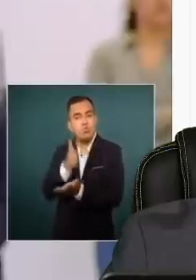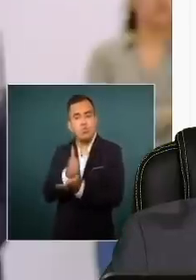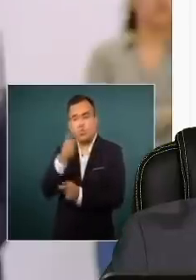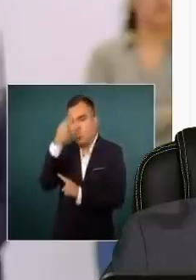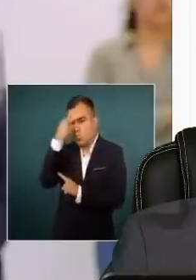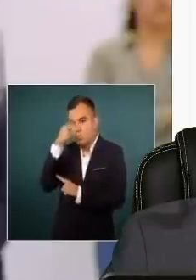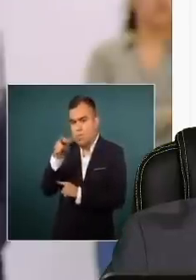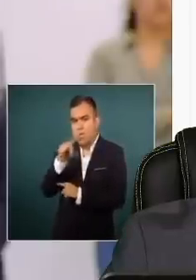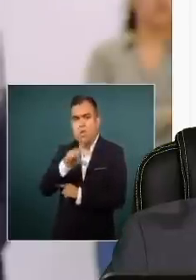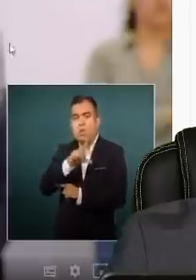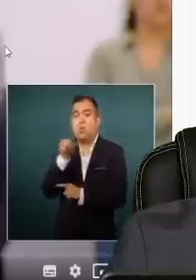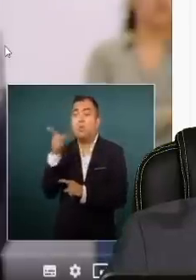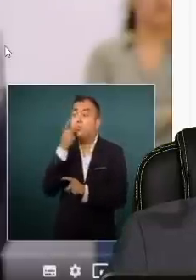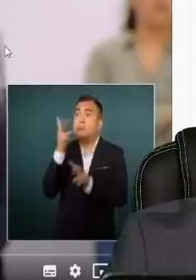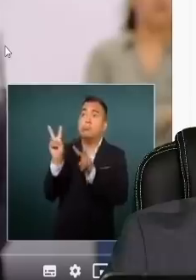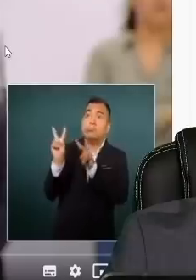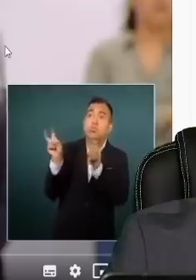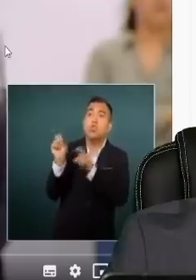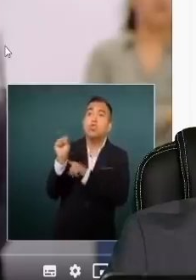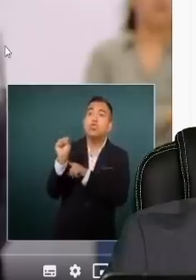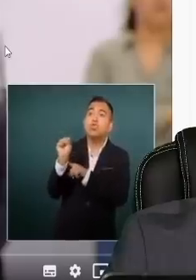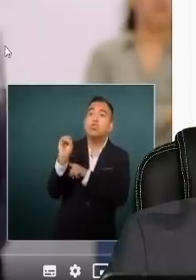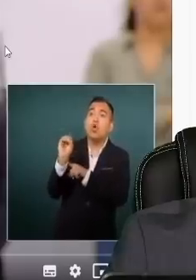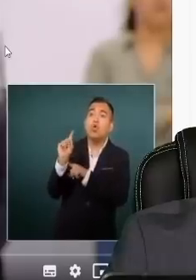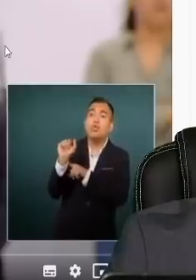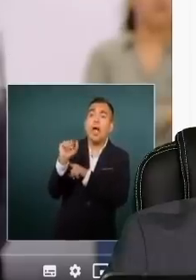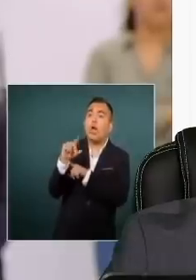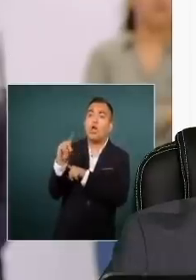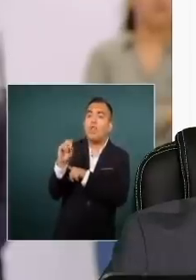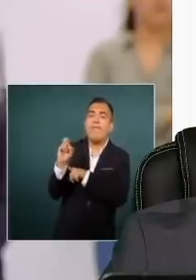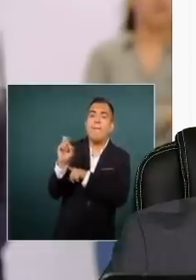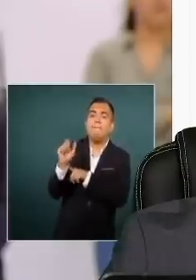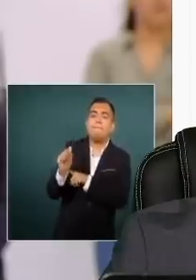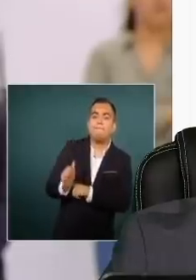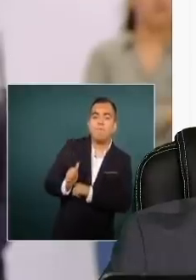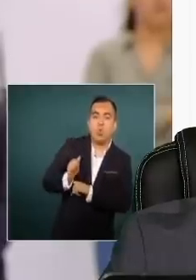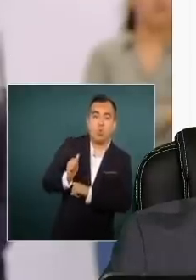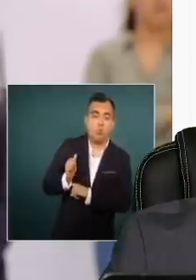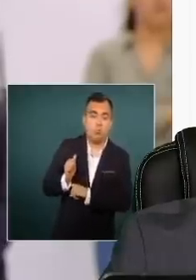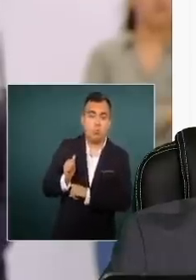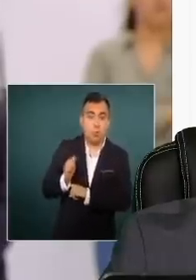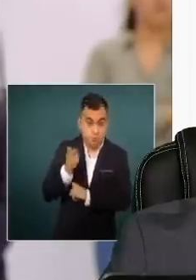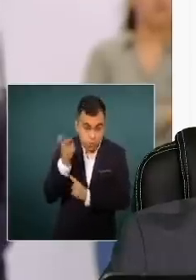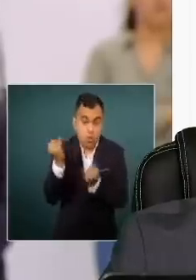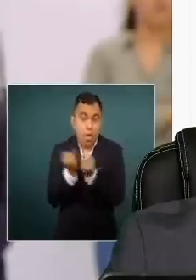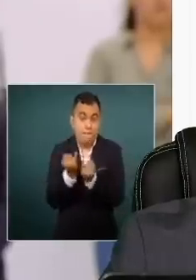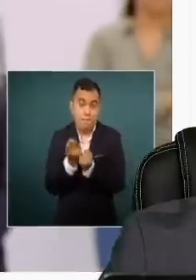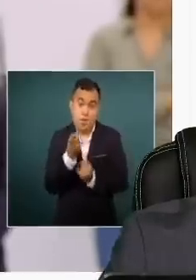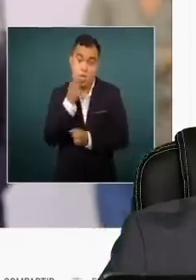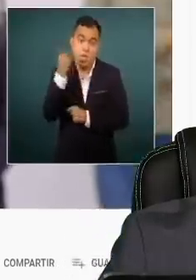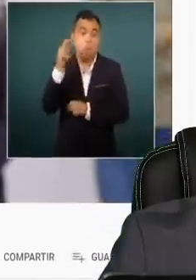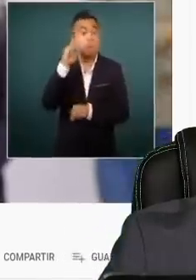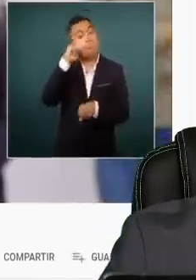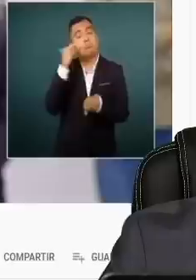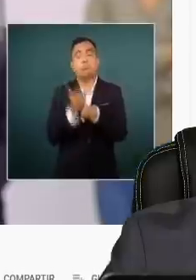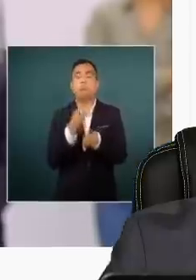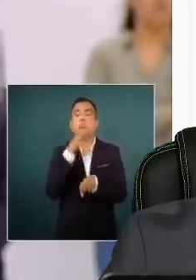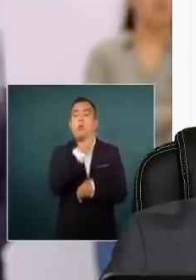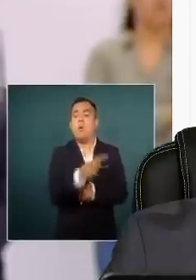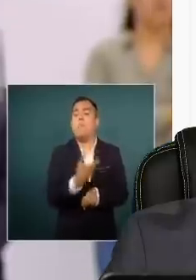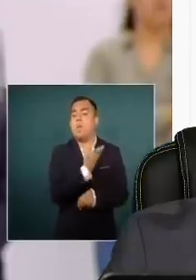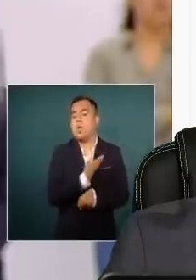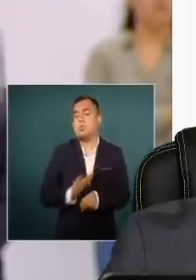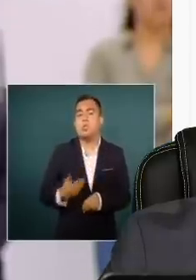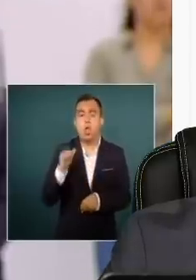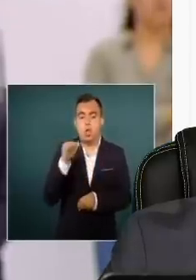llamó textualmente los sótanos del poder y dicho esto también responsabilizó al presidente andrés manuel lópez obrador de